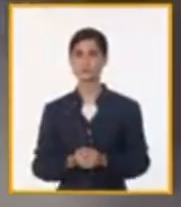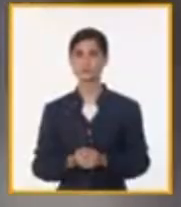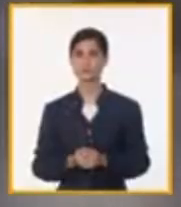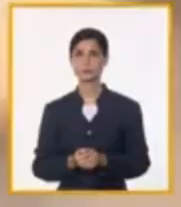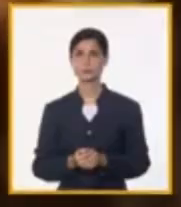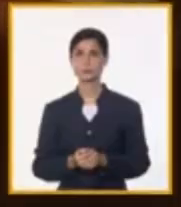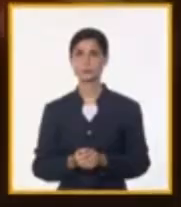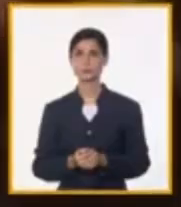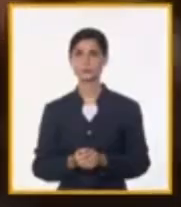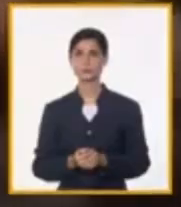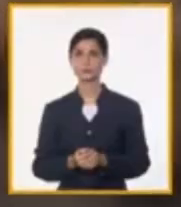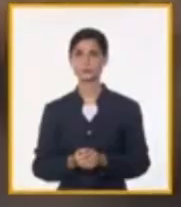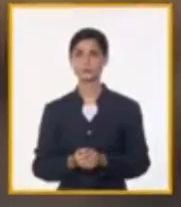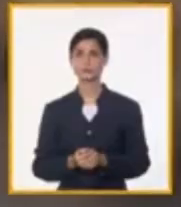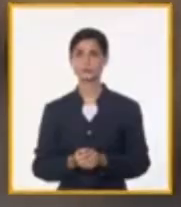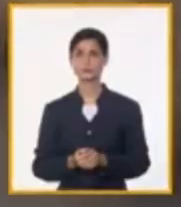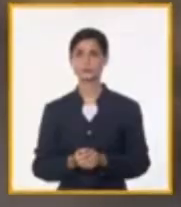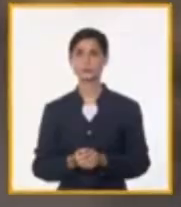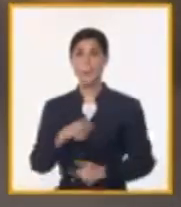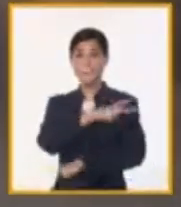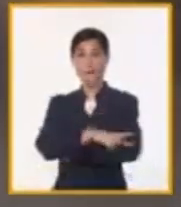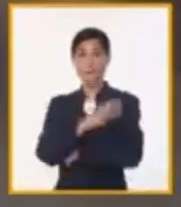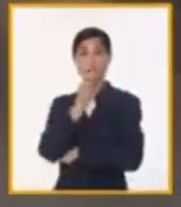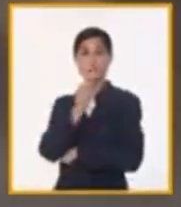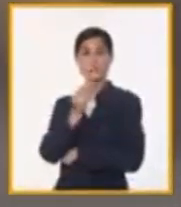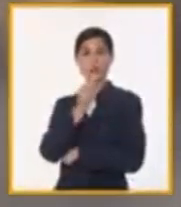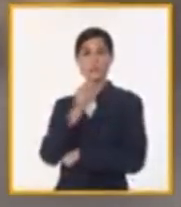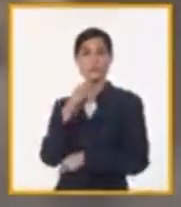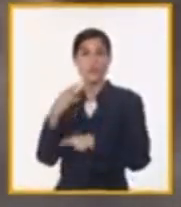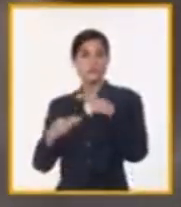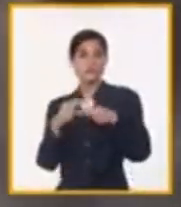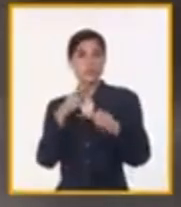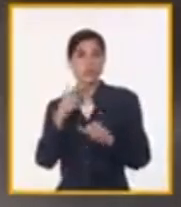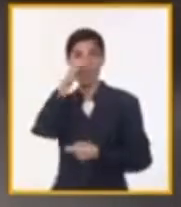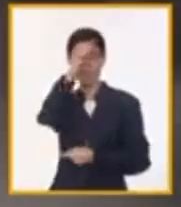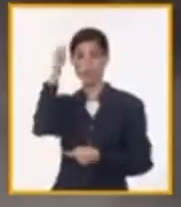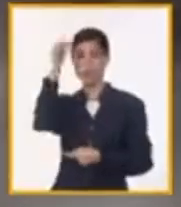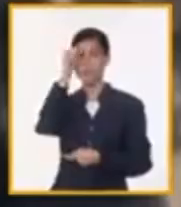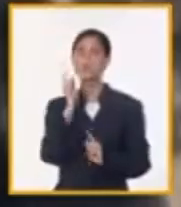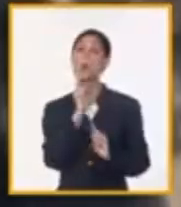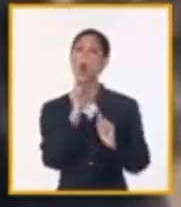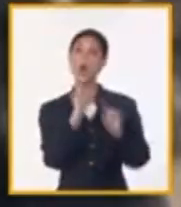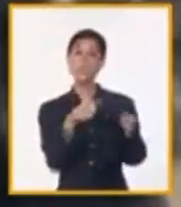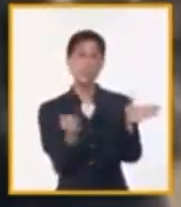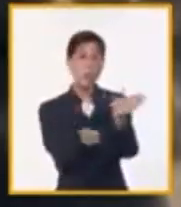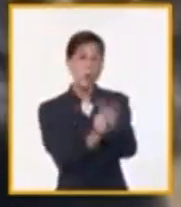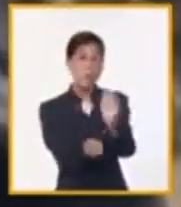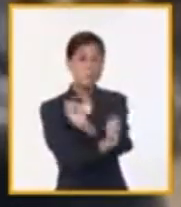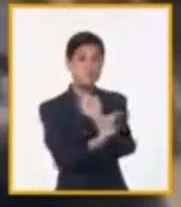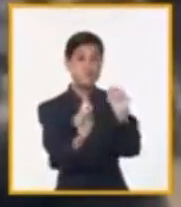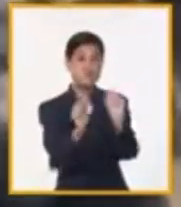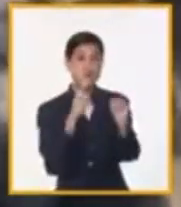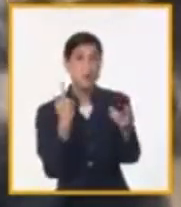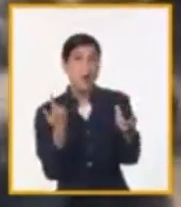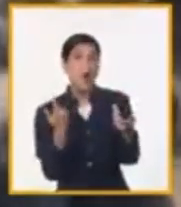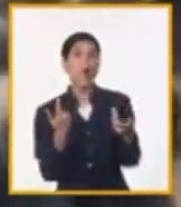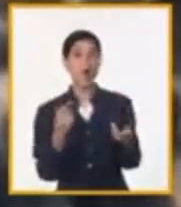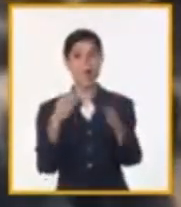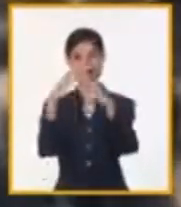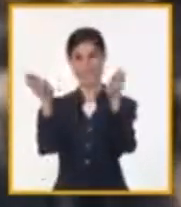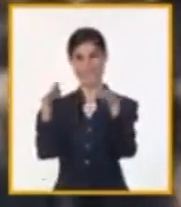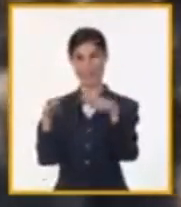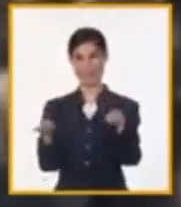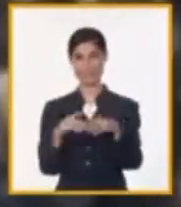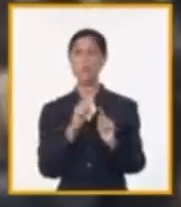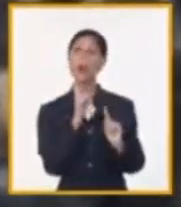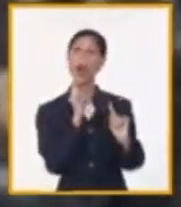militares Israel bombardeó el domingo objetivos de hezbolá después de que el movimiento disparara contra zonas residenciales en el norte